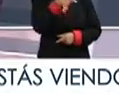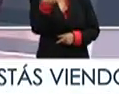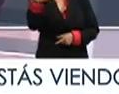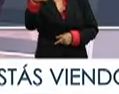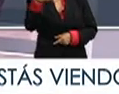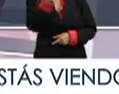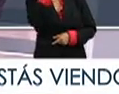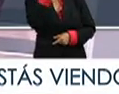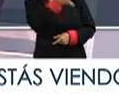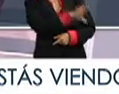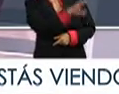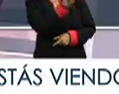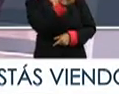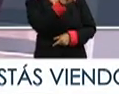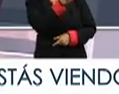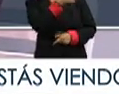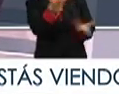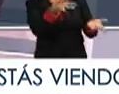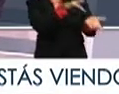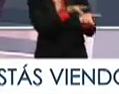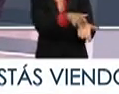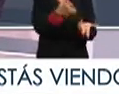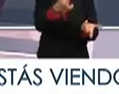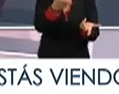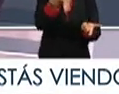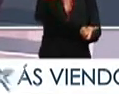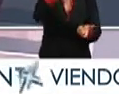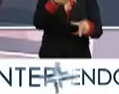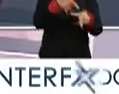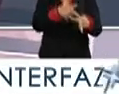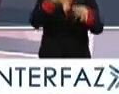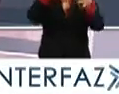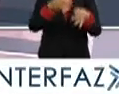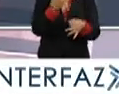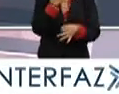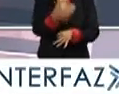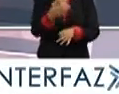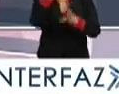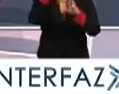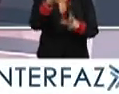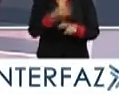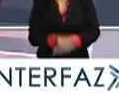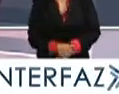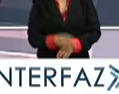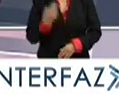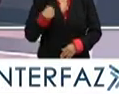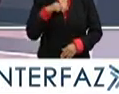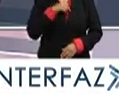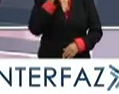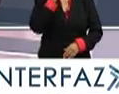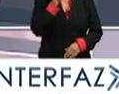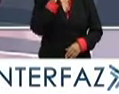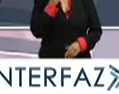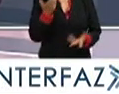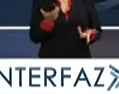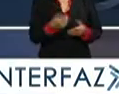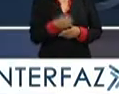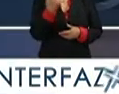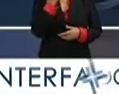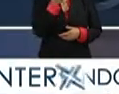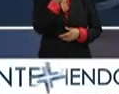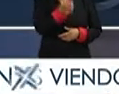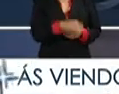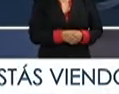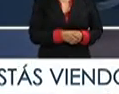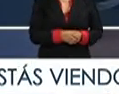acciones generan para apoyar en este sentido sí, al gremio es, de la cultura? Bueno, siempre hemos estado realizando, bueno, quisiera también